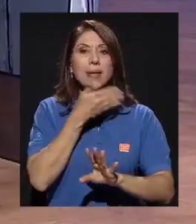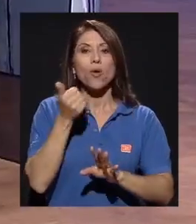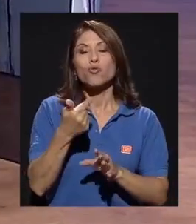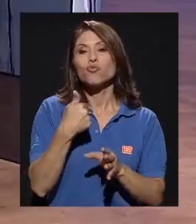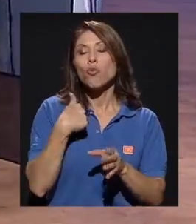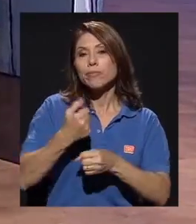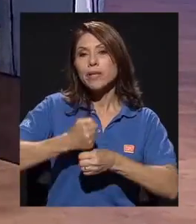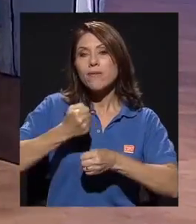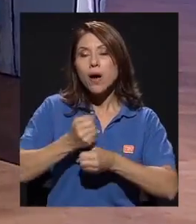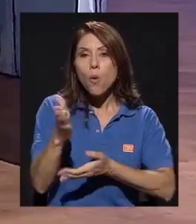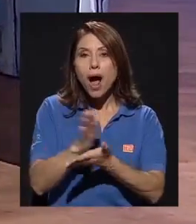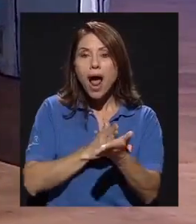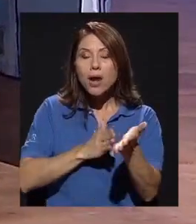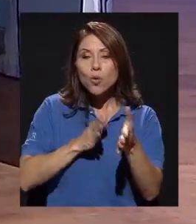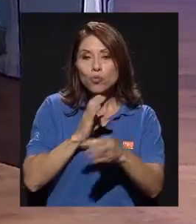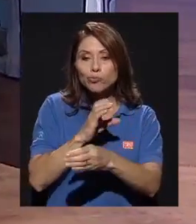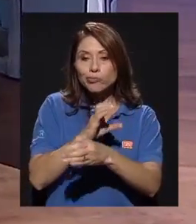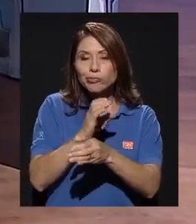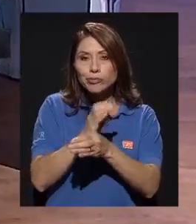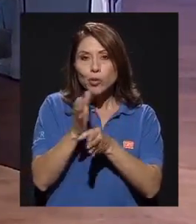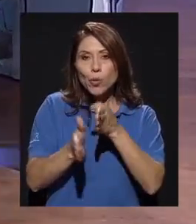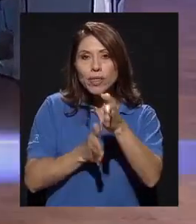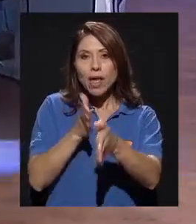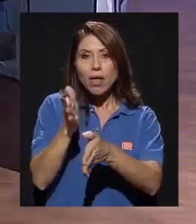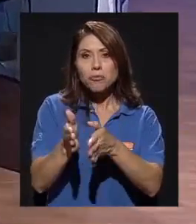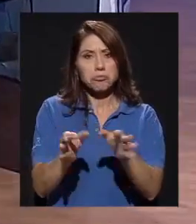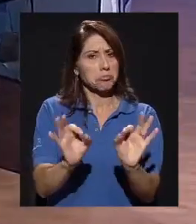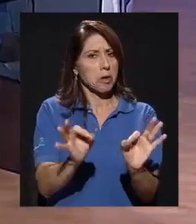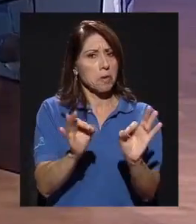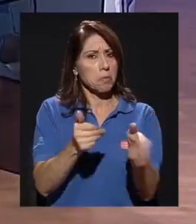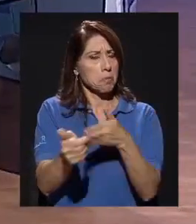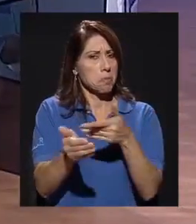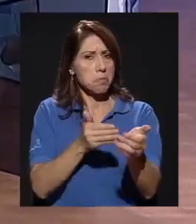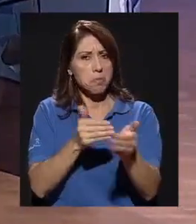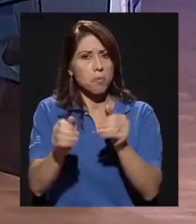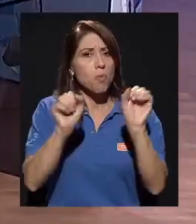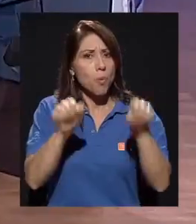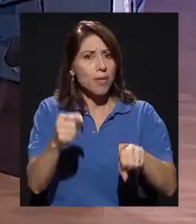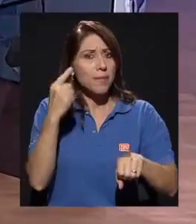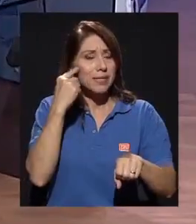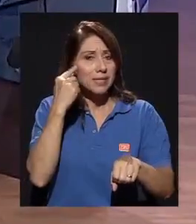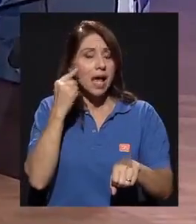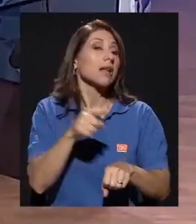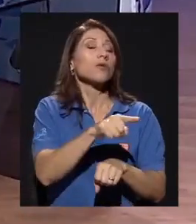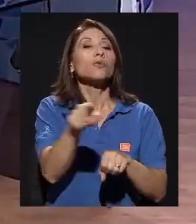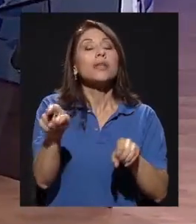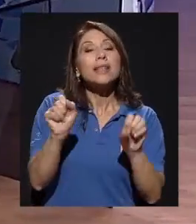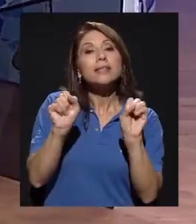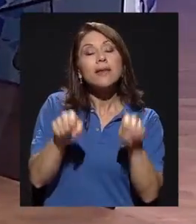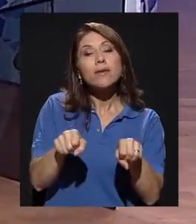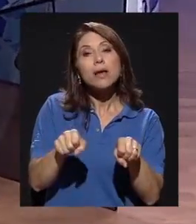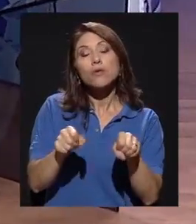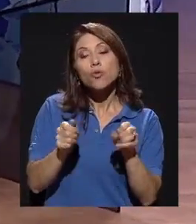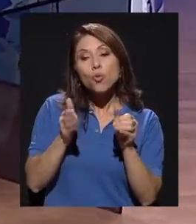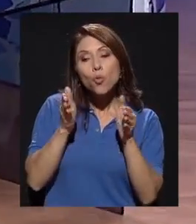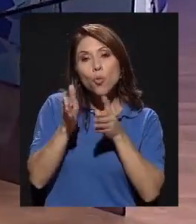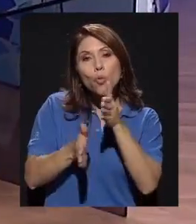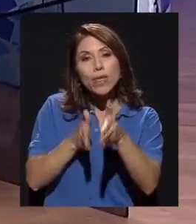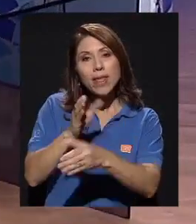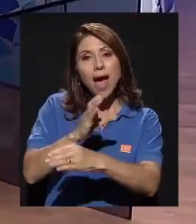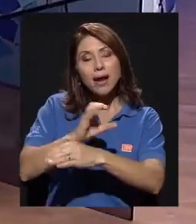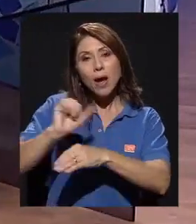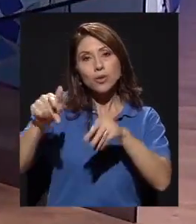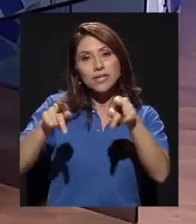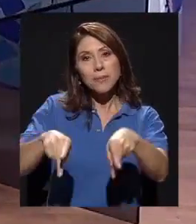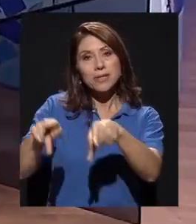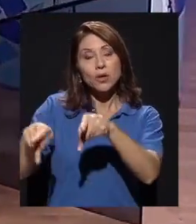el cuidado Eso está muy bien que uno pueda pensar como población cuidar a otras poblaciones pero en realidad hay